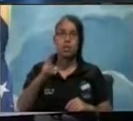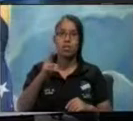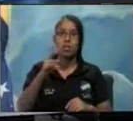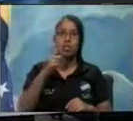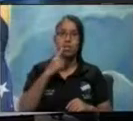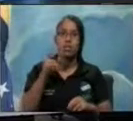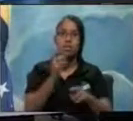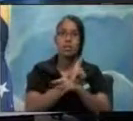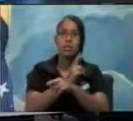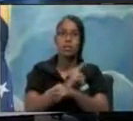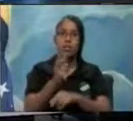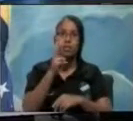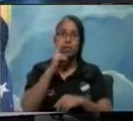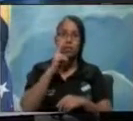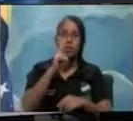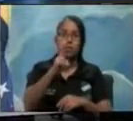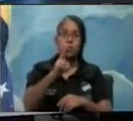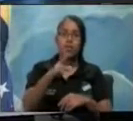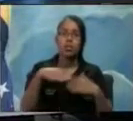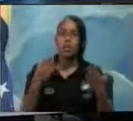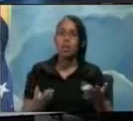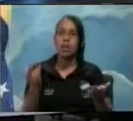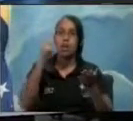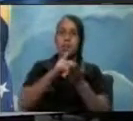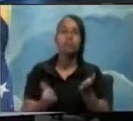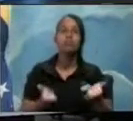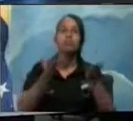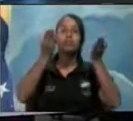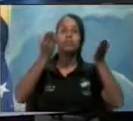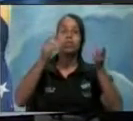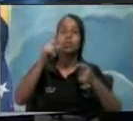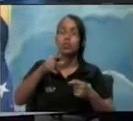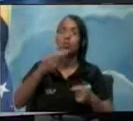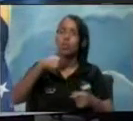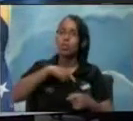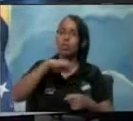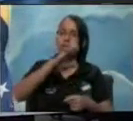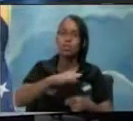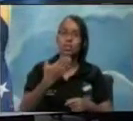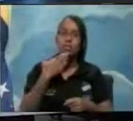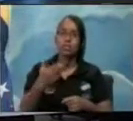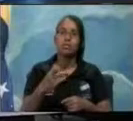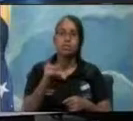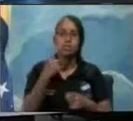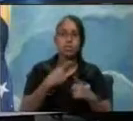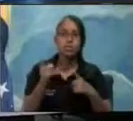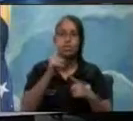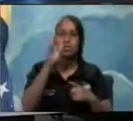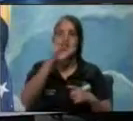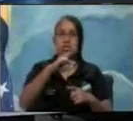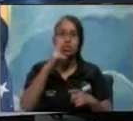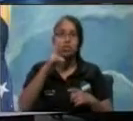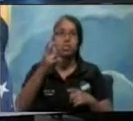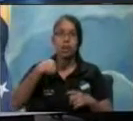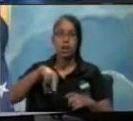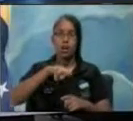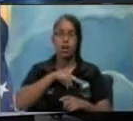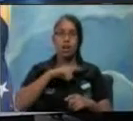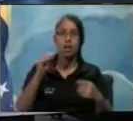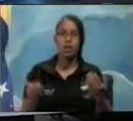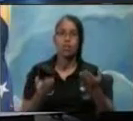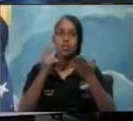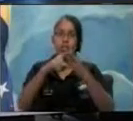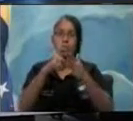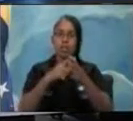¡Míranos! ¡Levanta la mirada! ¡Levanta la cara! Tú nos estás pidiendo, pero no nos estás viendo a nosotros. ¡Levanta la